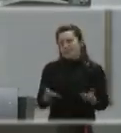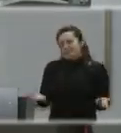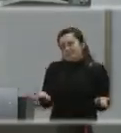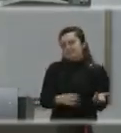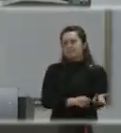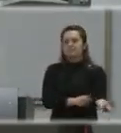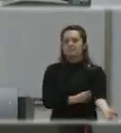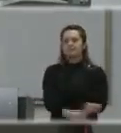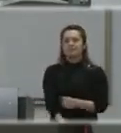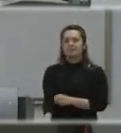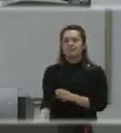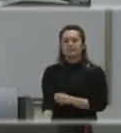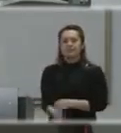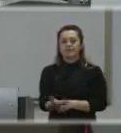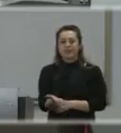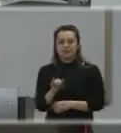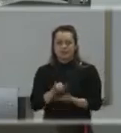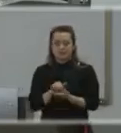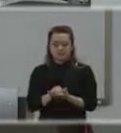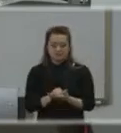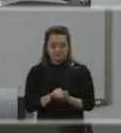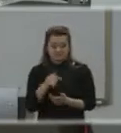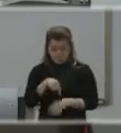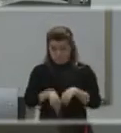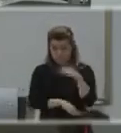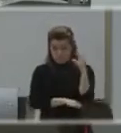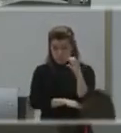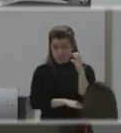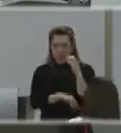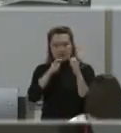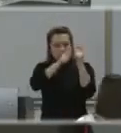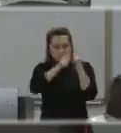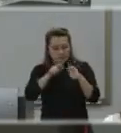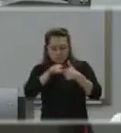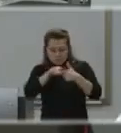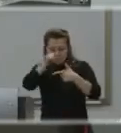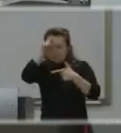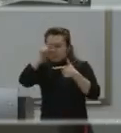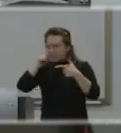eso, digamos, no tenemos, en Colombia no hay cifras